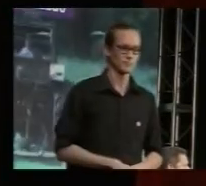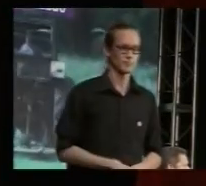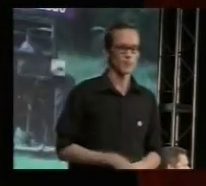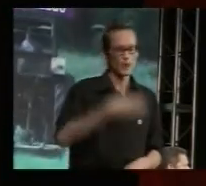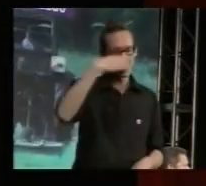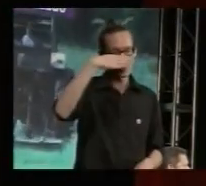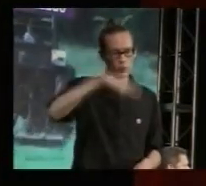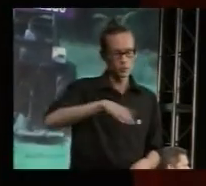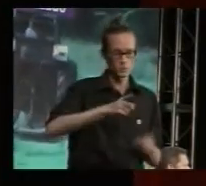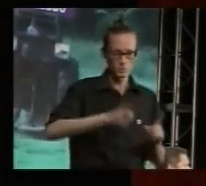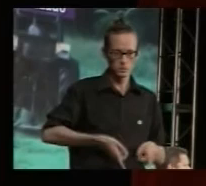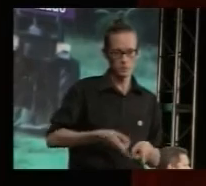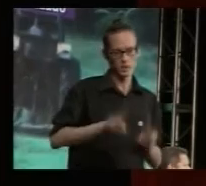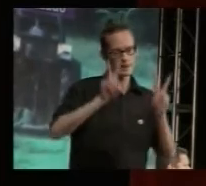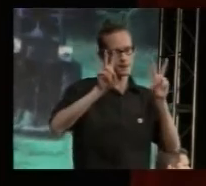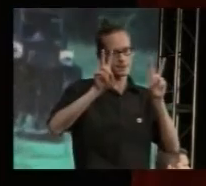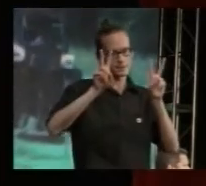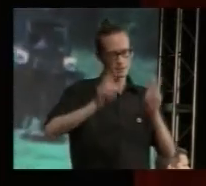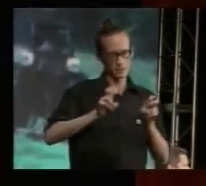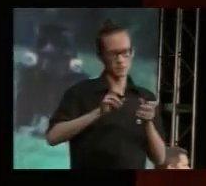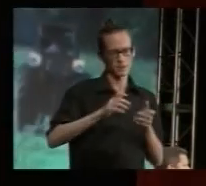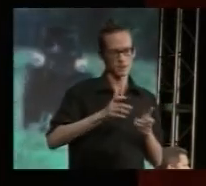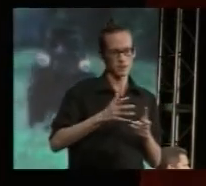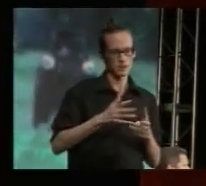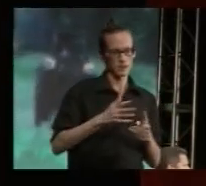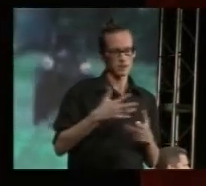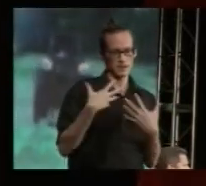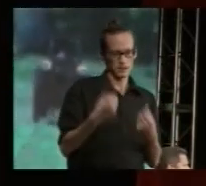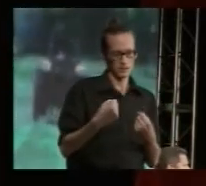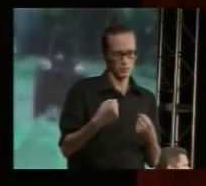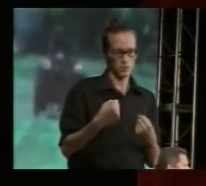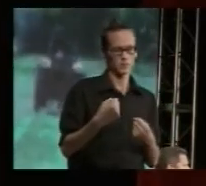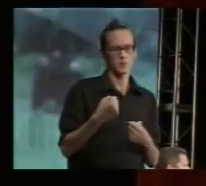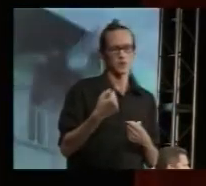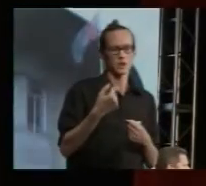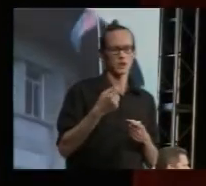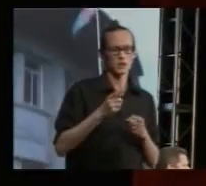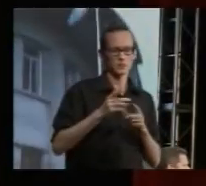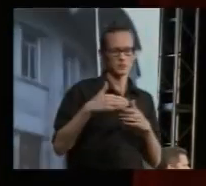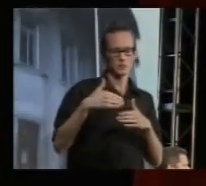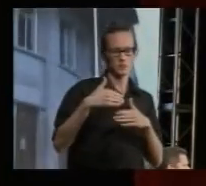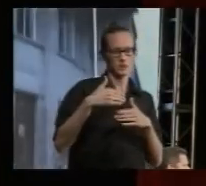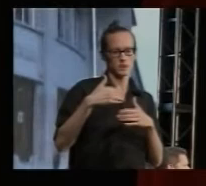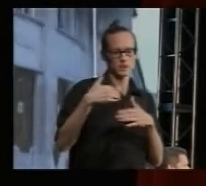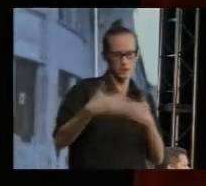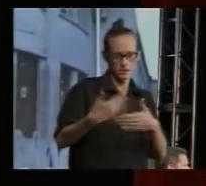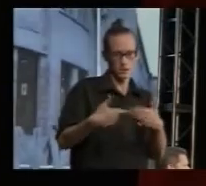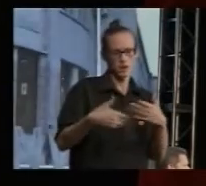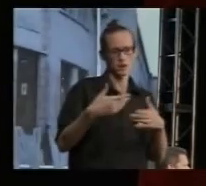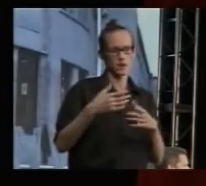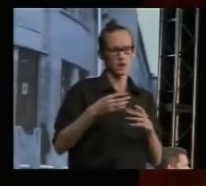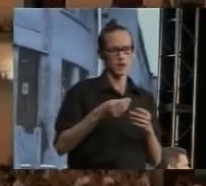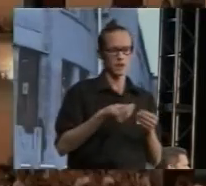Por último, también en materia sanitaria, hay que decirle que seguimos con el proyecto del relleno sanitario de la ciudad de Paraná para